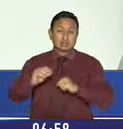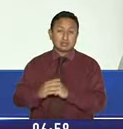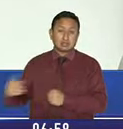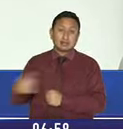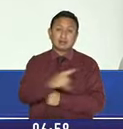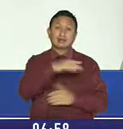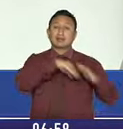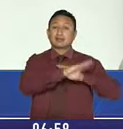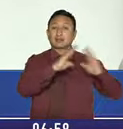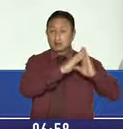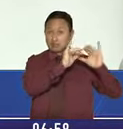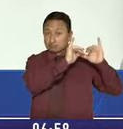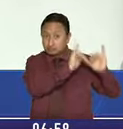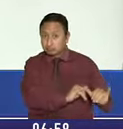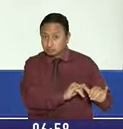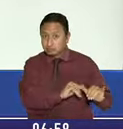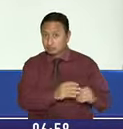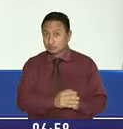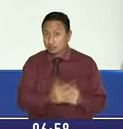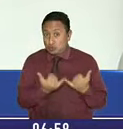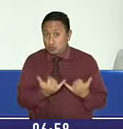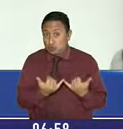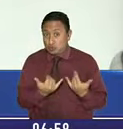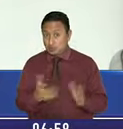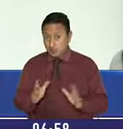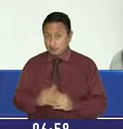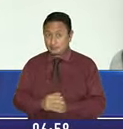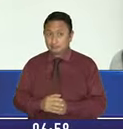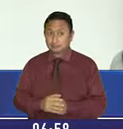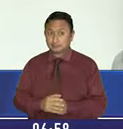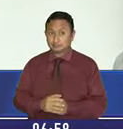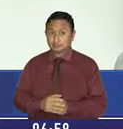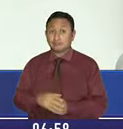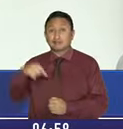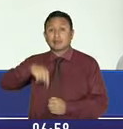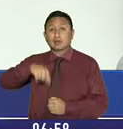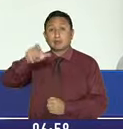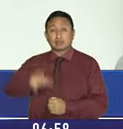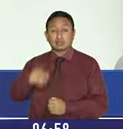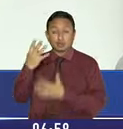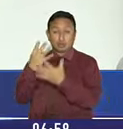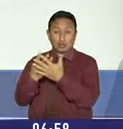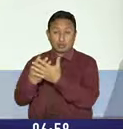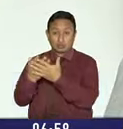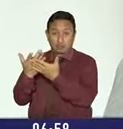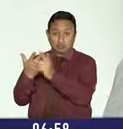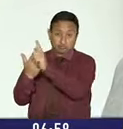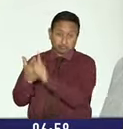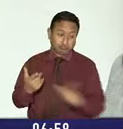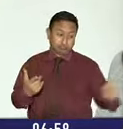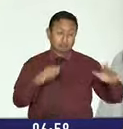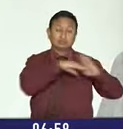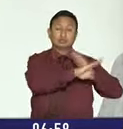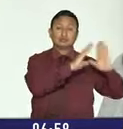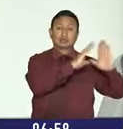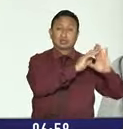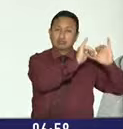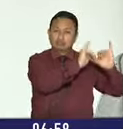con... Ya saldría de la cárcel número 4 a su domicilio para que siga obviamente privado de su libertad, pero ya en